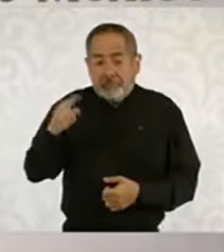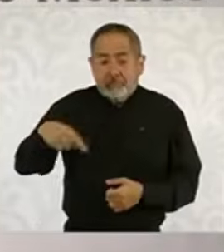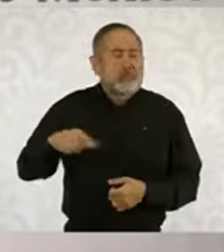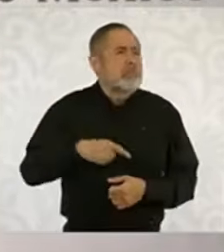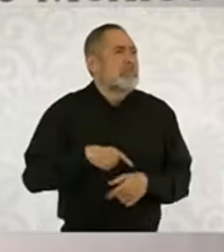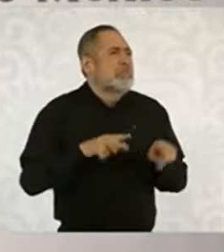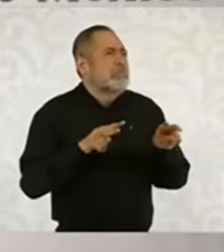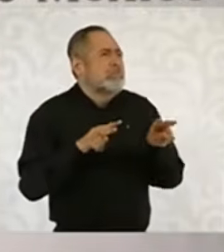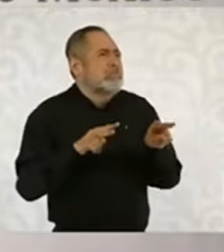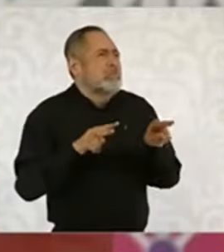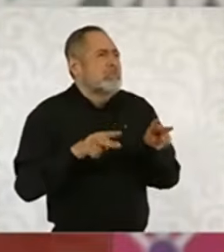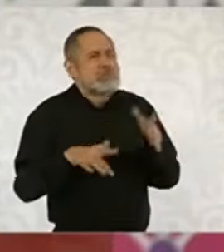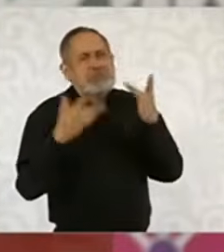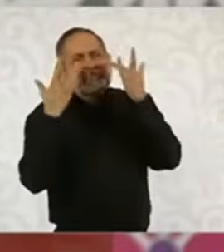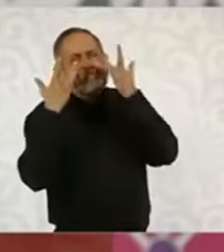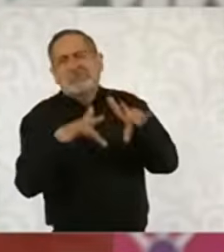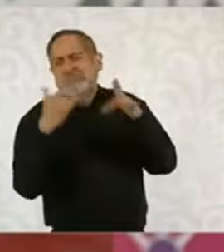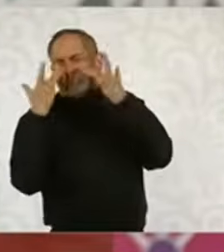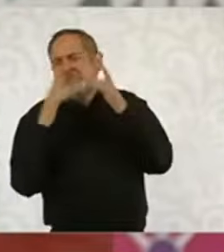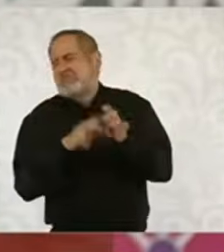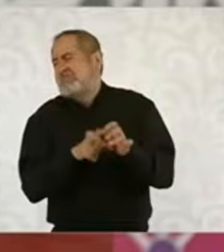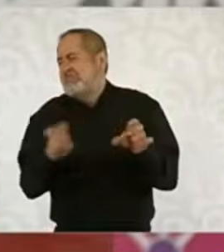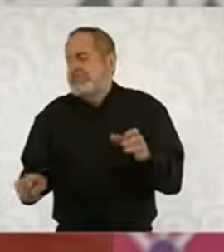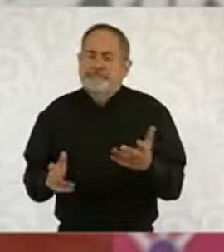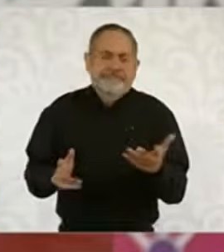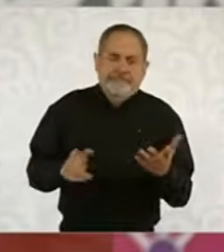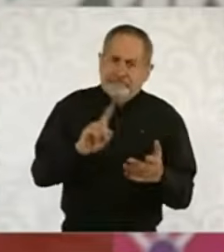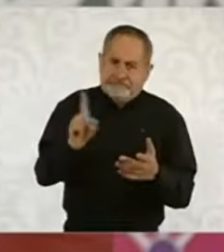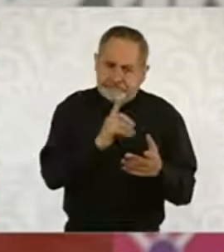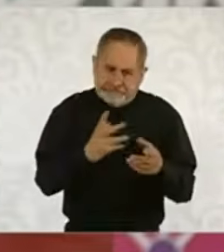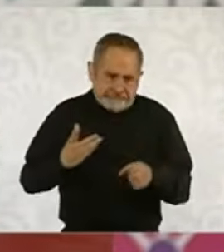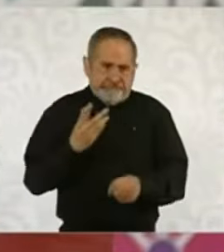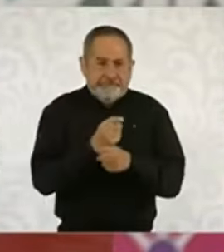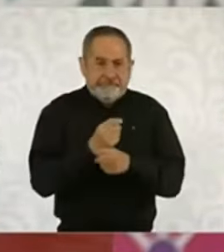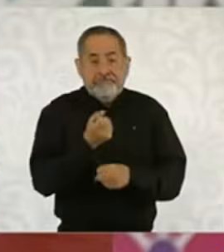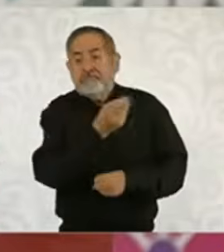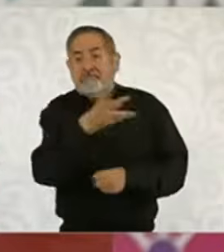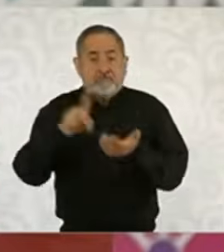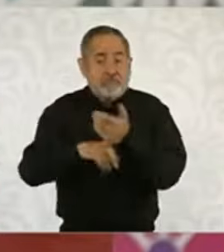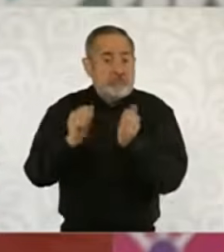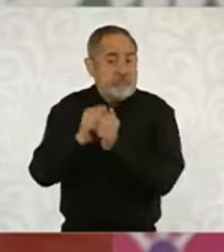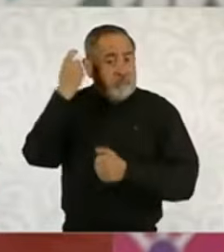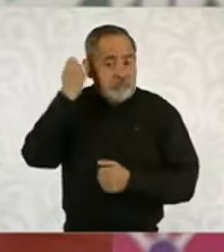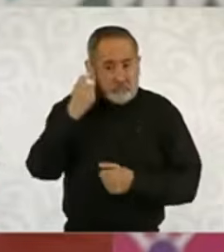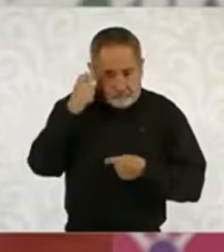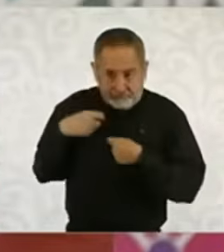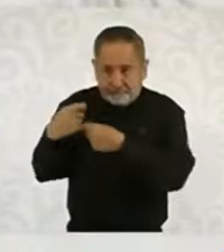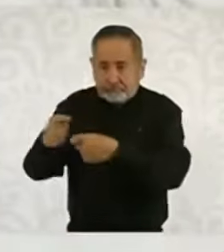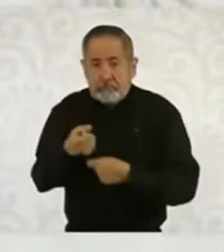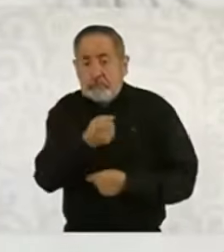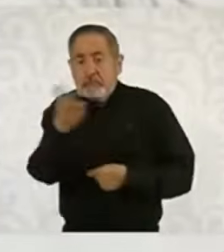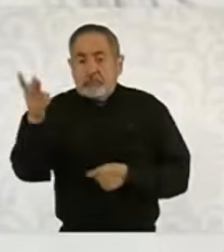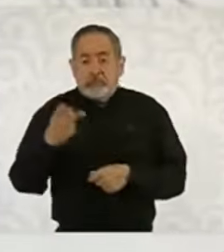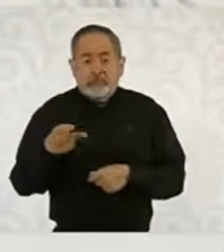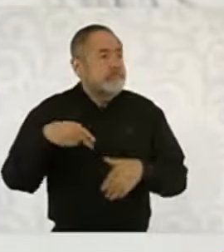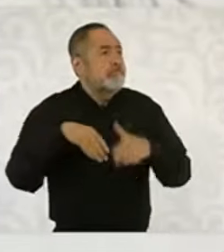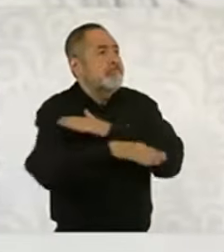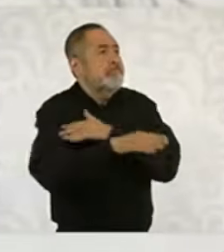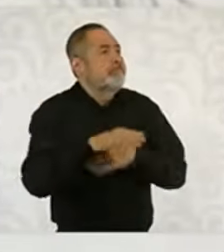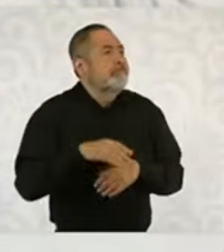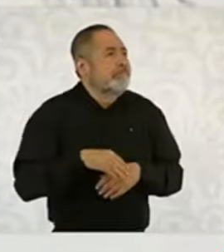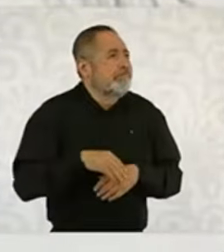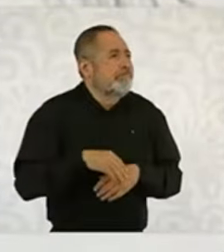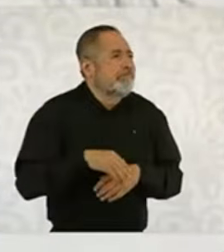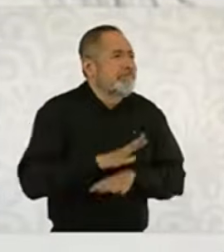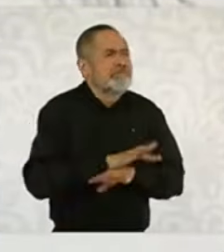más alto de deserción escolar, aún con la beca, está en el bachillerato. Y nosotros no queremos que se salgan de la escuela, queremos